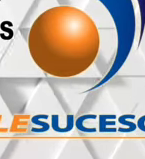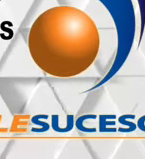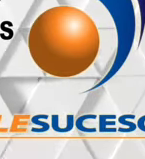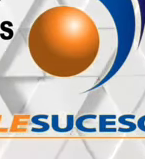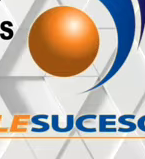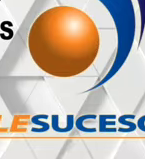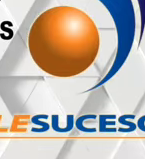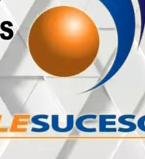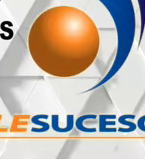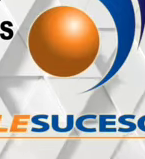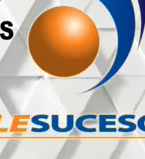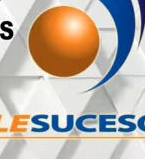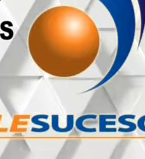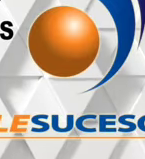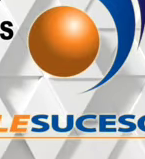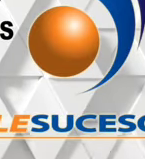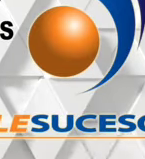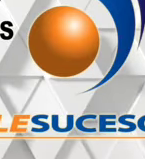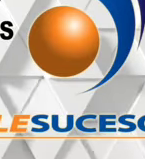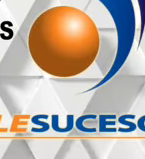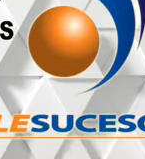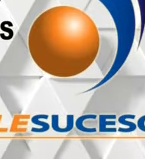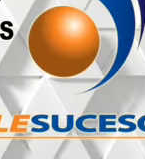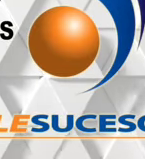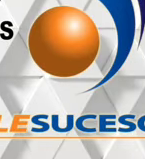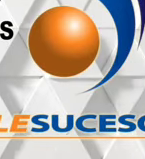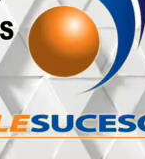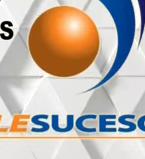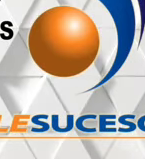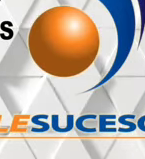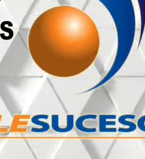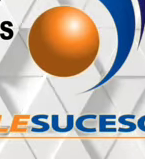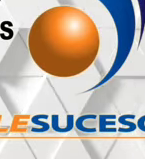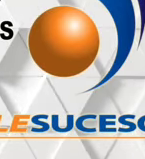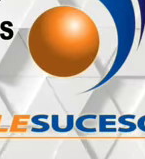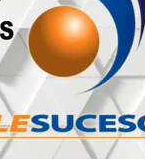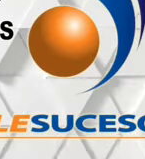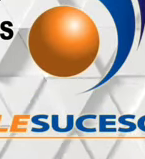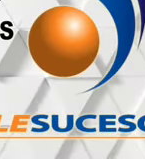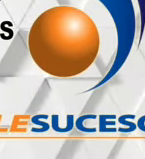responsabilidad de sus autores y de quienes intervienen en ellos.